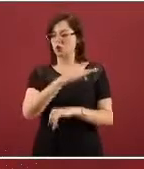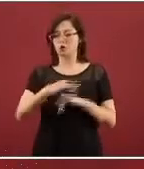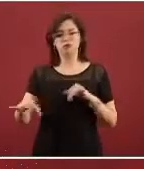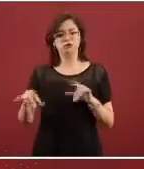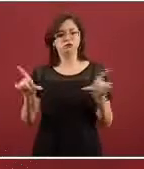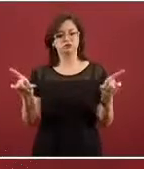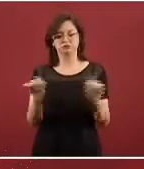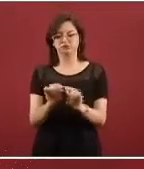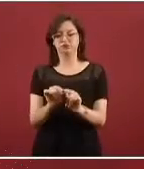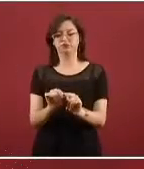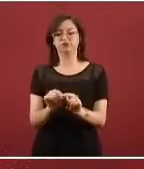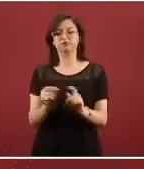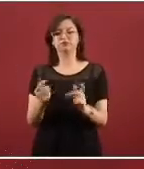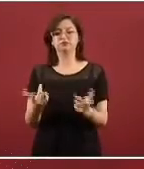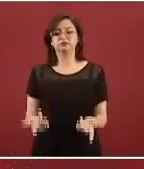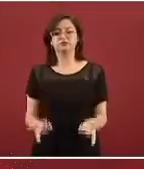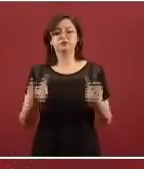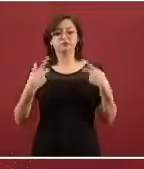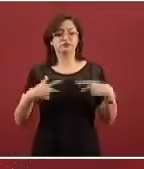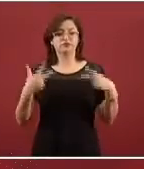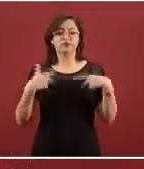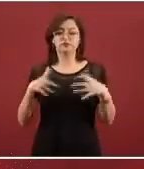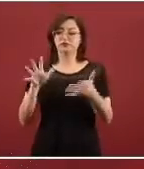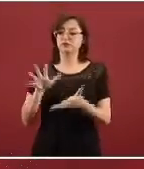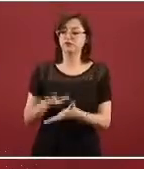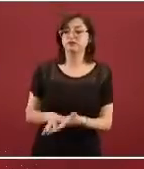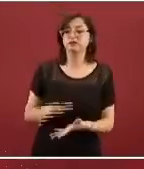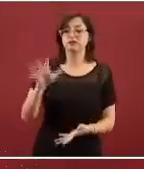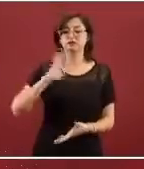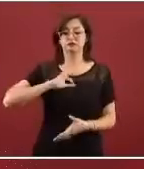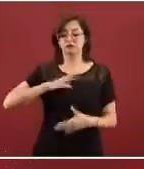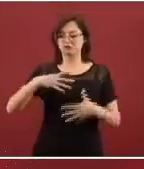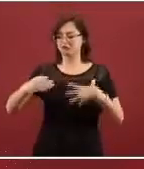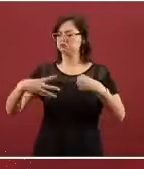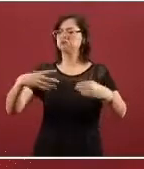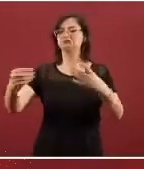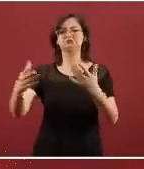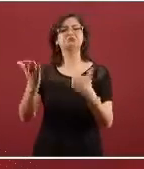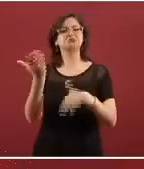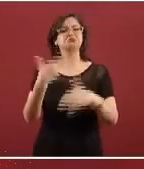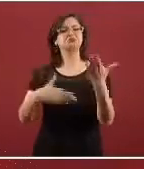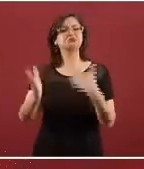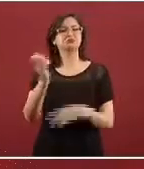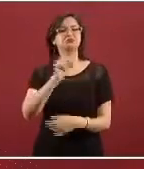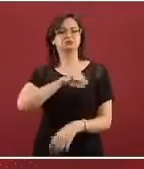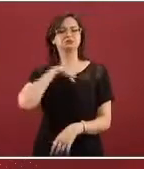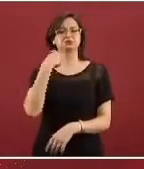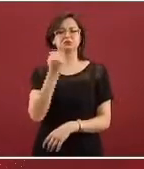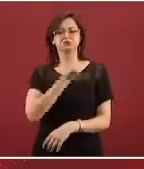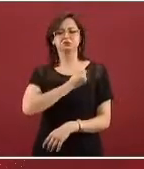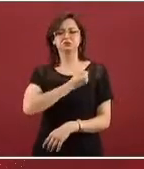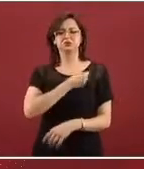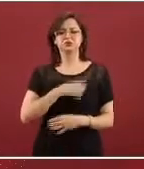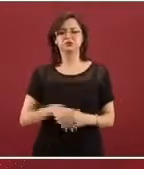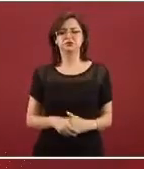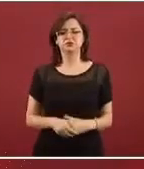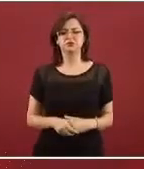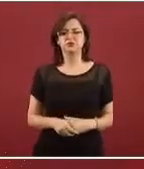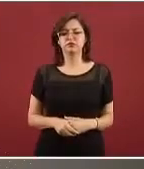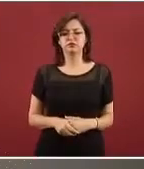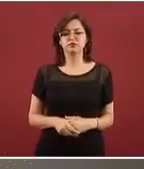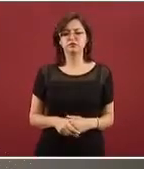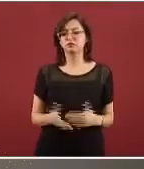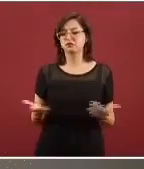que la inmensa mayoría de quienes se han contagiado van a salir adelante. No sé si más del